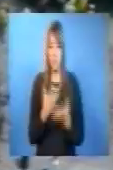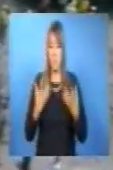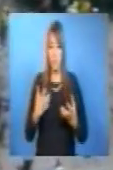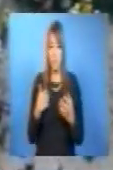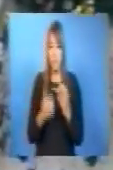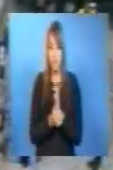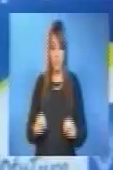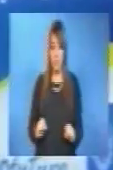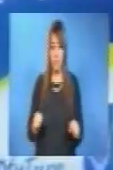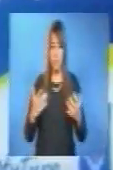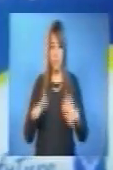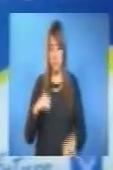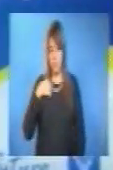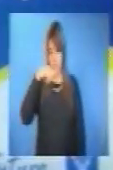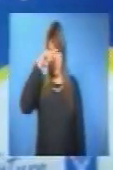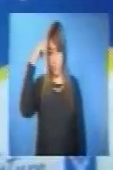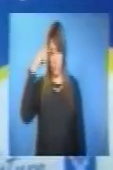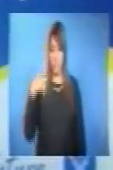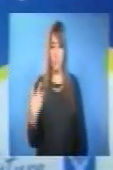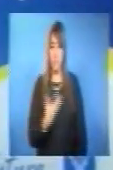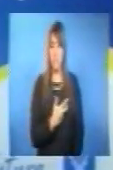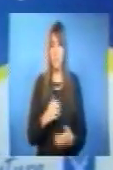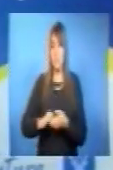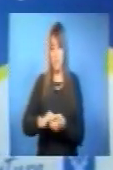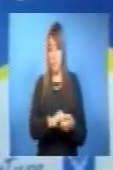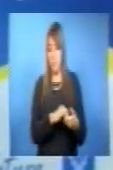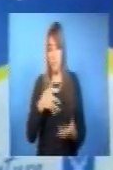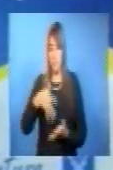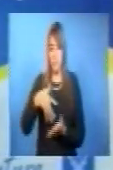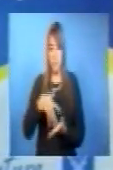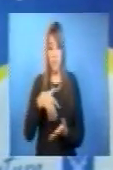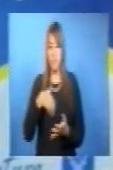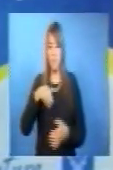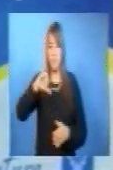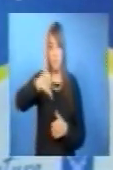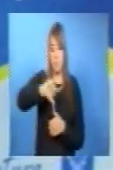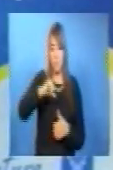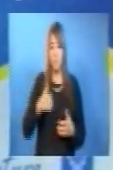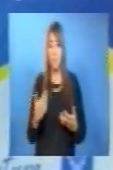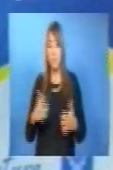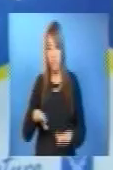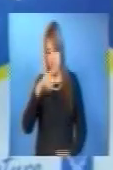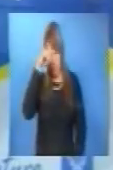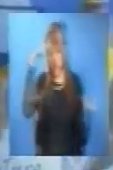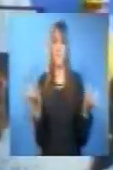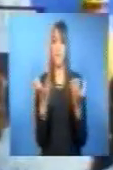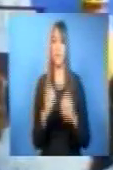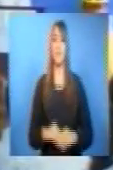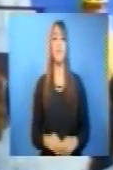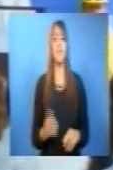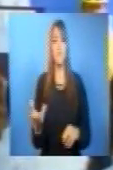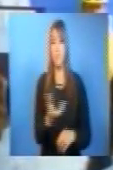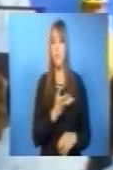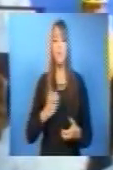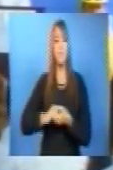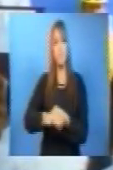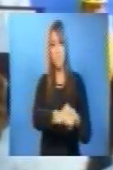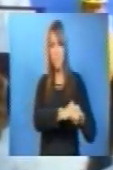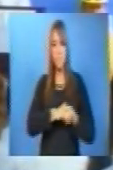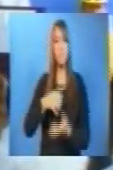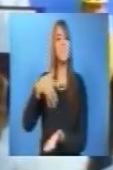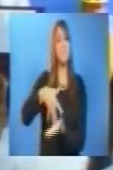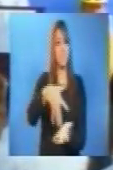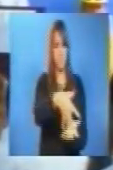denominada El Salvador Logístico, cuyo lanzamiento oficial se realizó en agosto de 2017. Unidos como